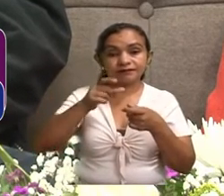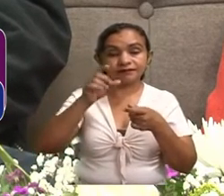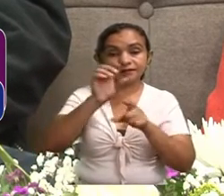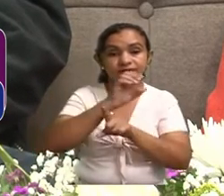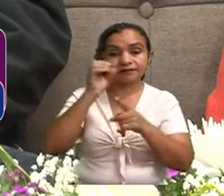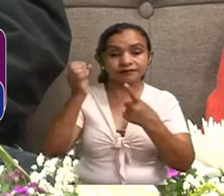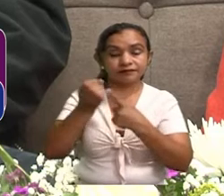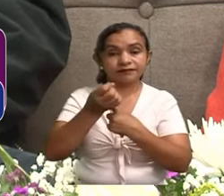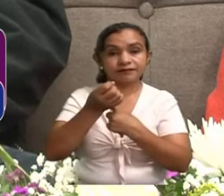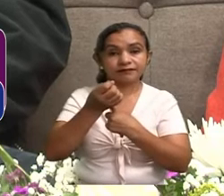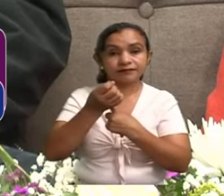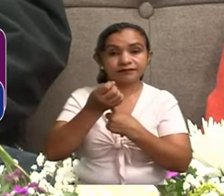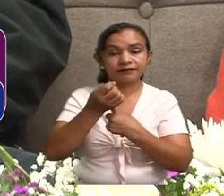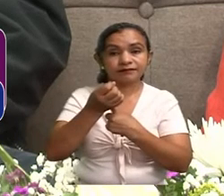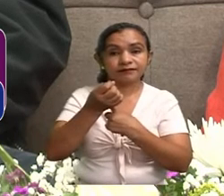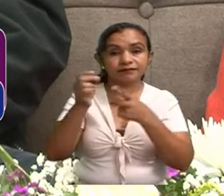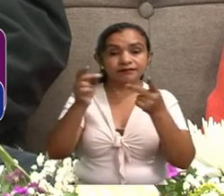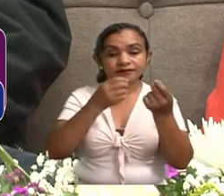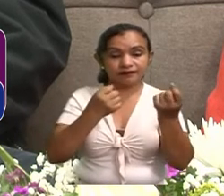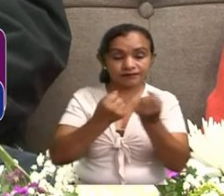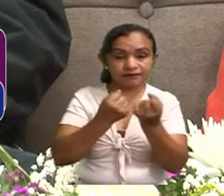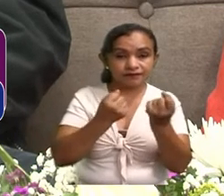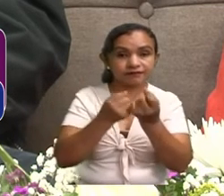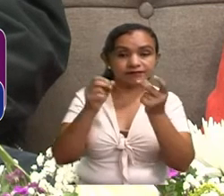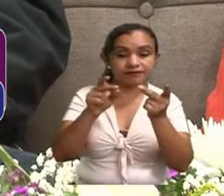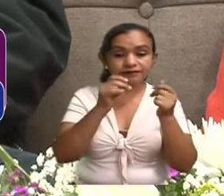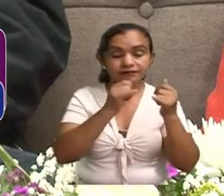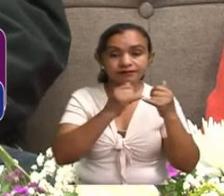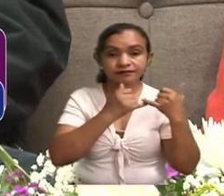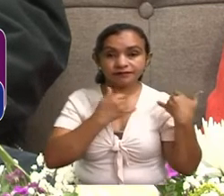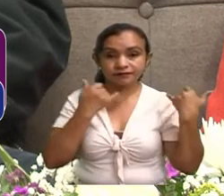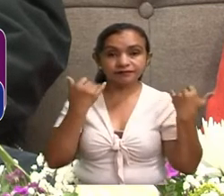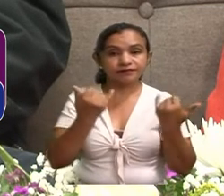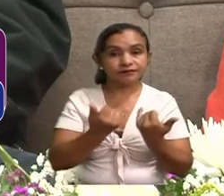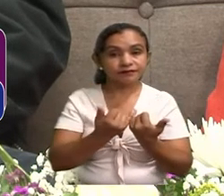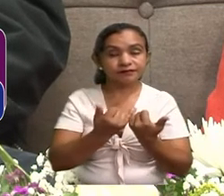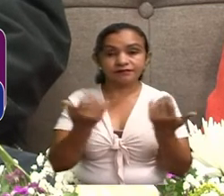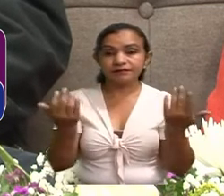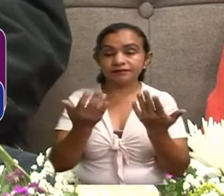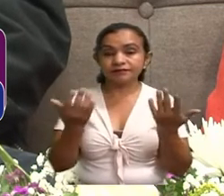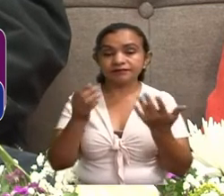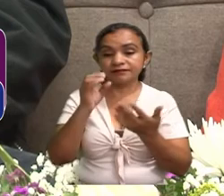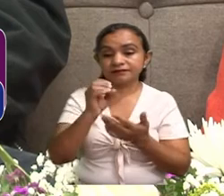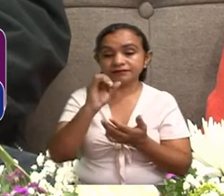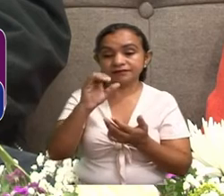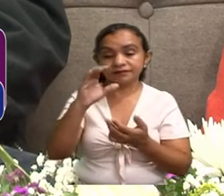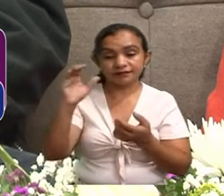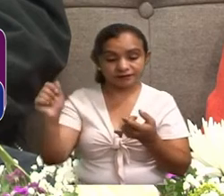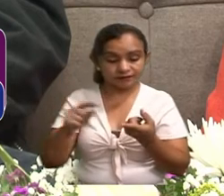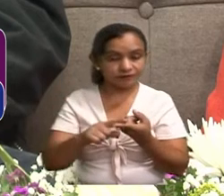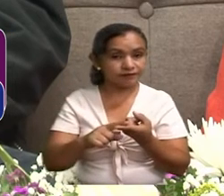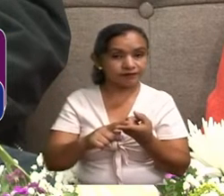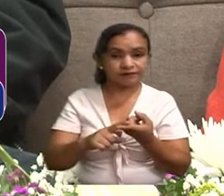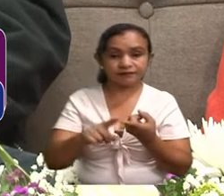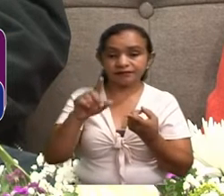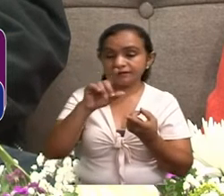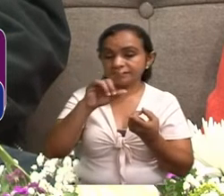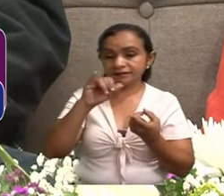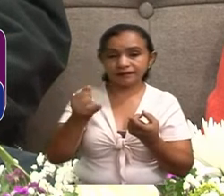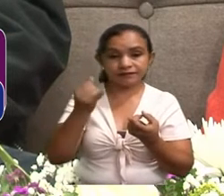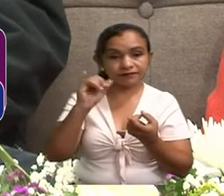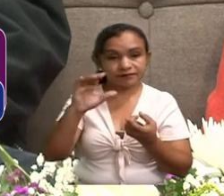organismos bilaterales, como son las agencias de cooperación internacionales, como COICA, el JICA o JICA,